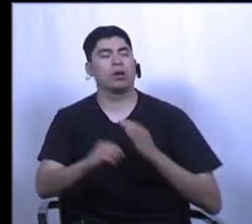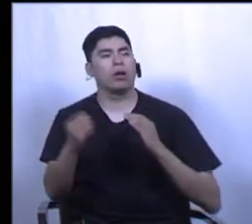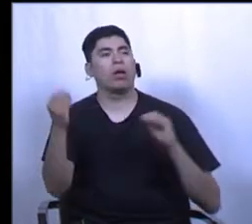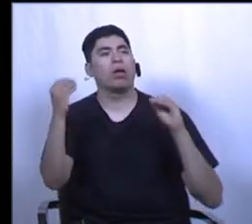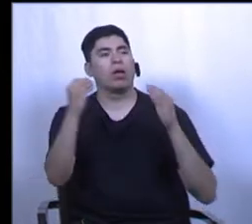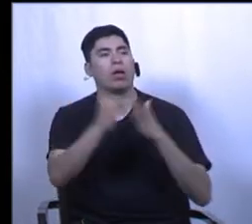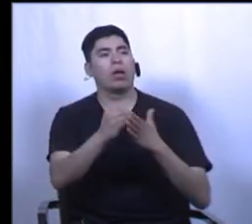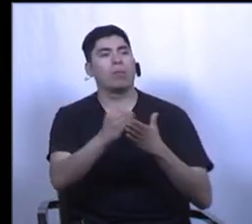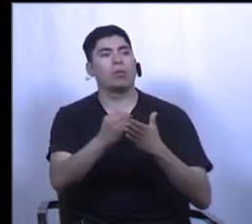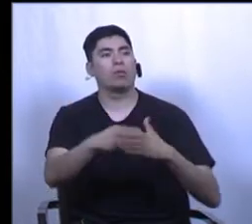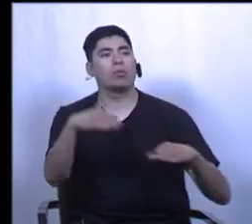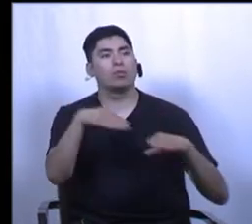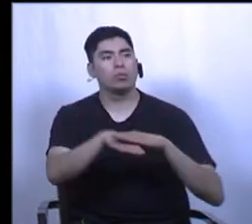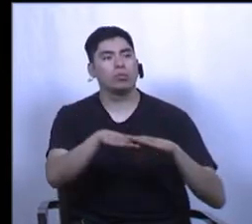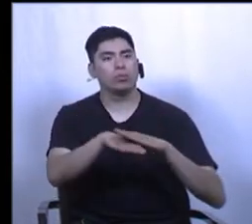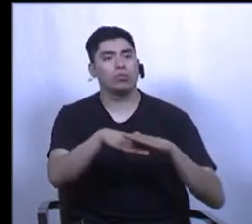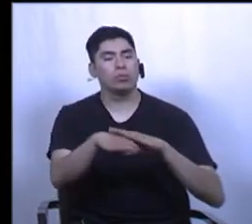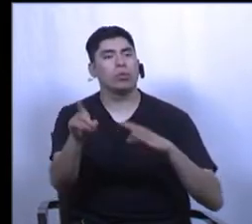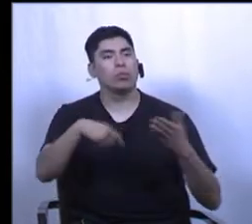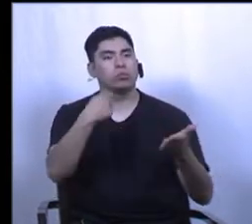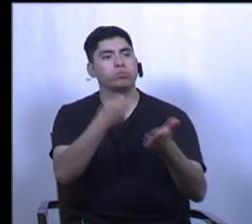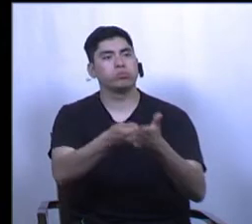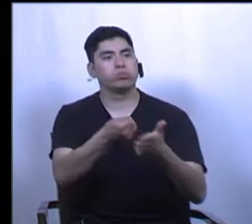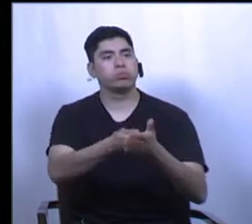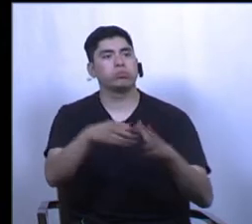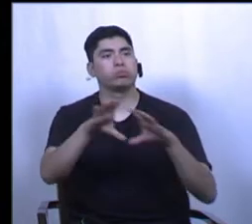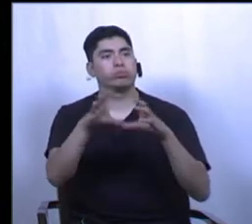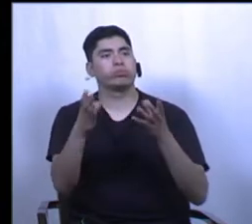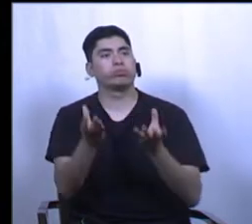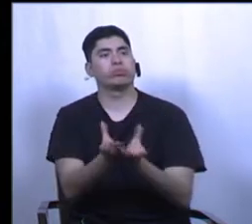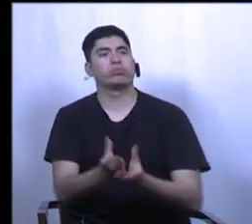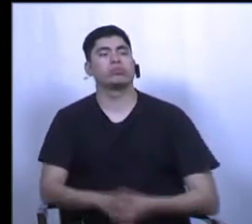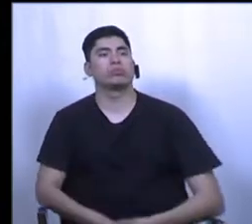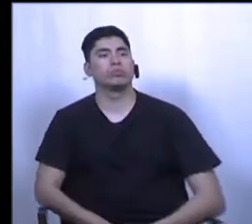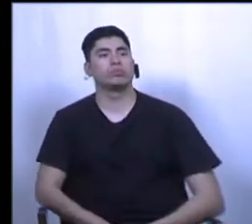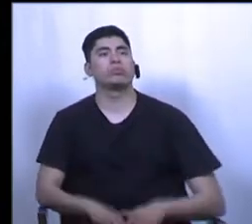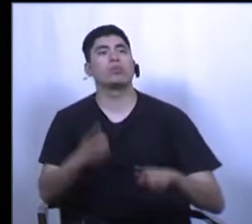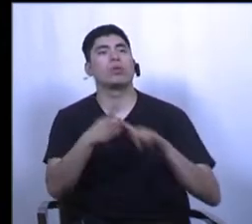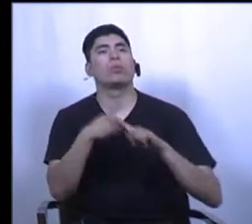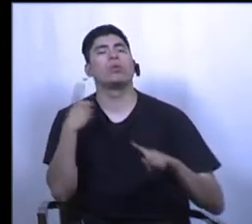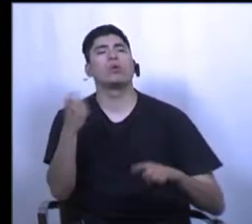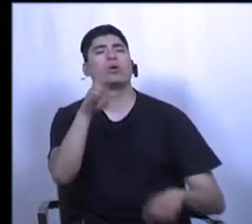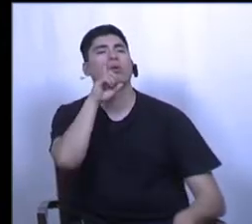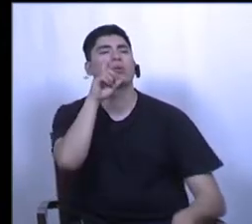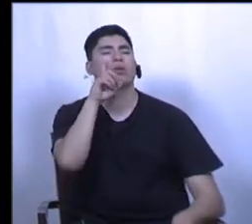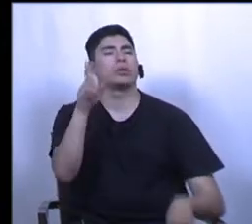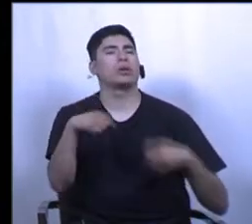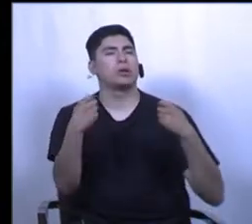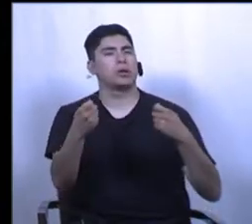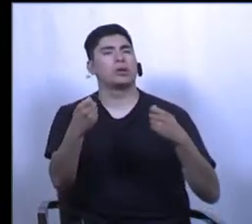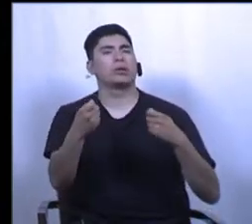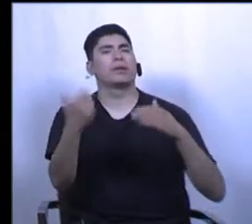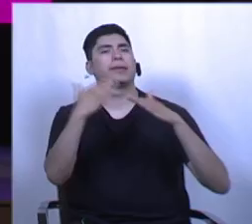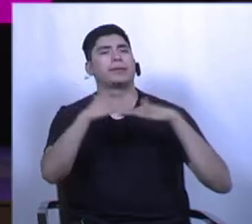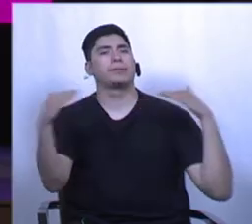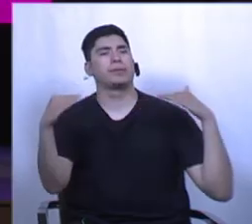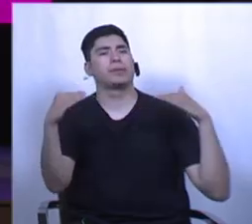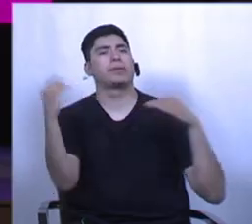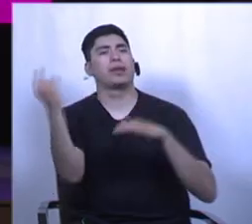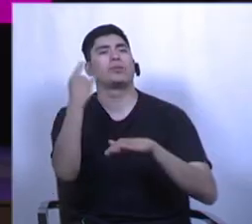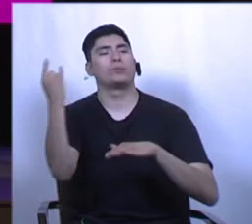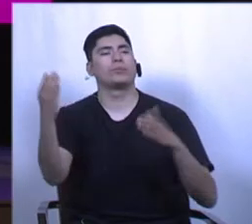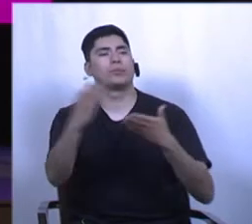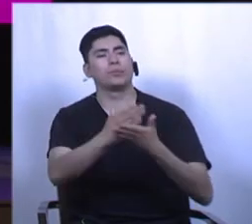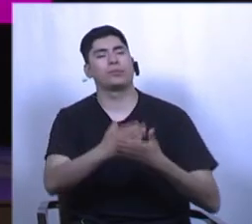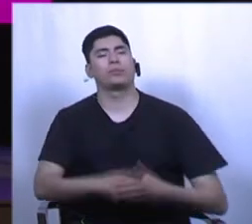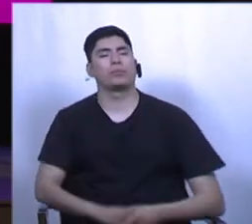Producto Interno Bruto, del presupuesto mundial. Porque tiene que ver con que se pierde la autonomía y el autocontrol